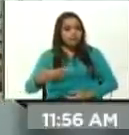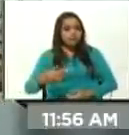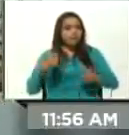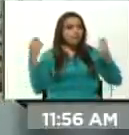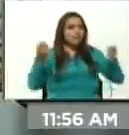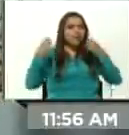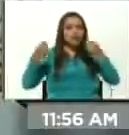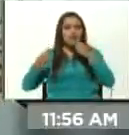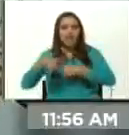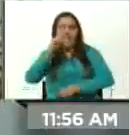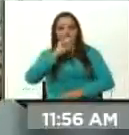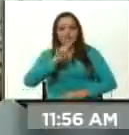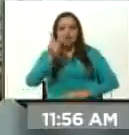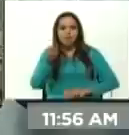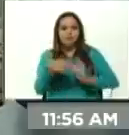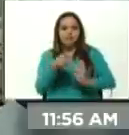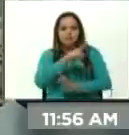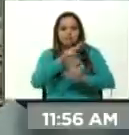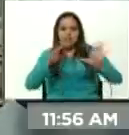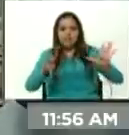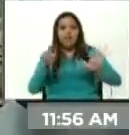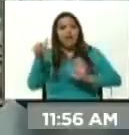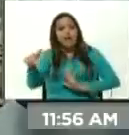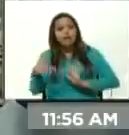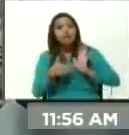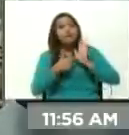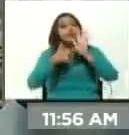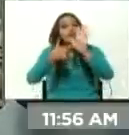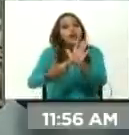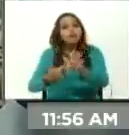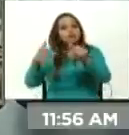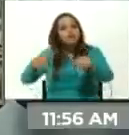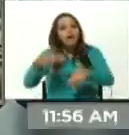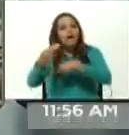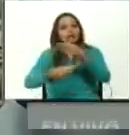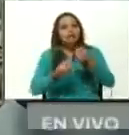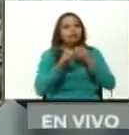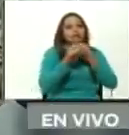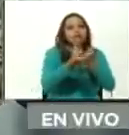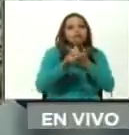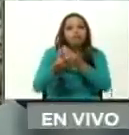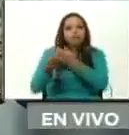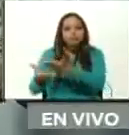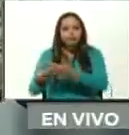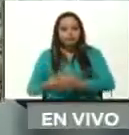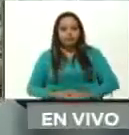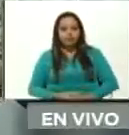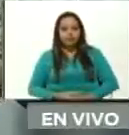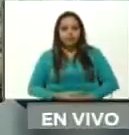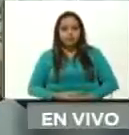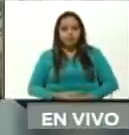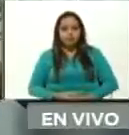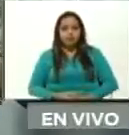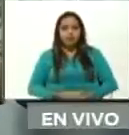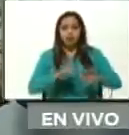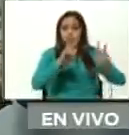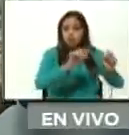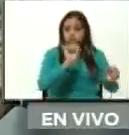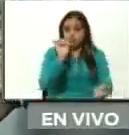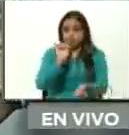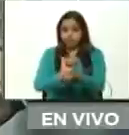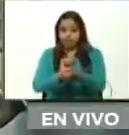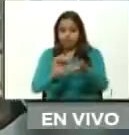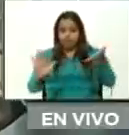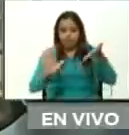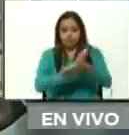del año 2017. Y esto es un ejemplo que estoy acá narrando de una condena, una nueva condena